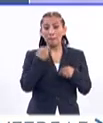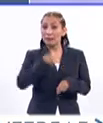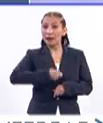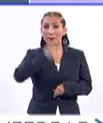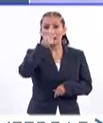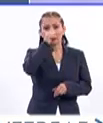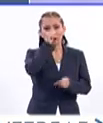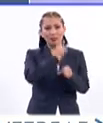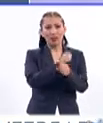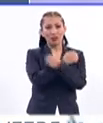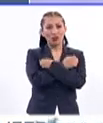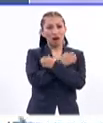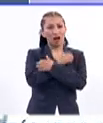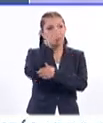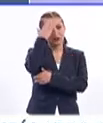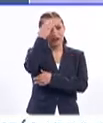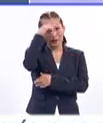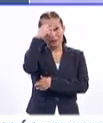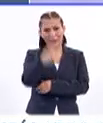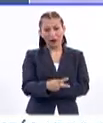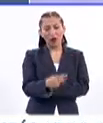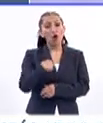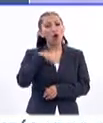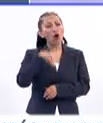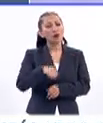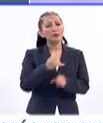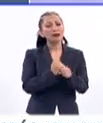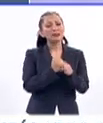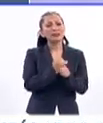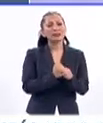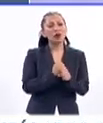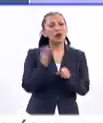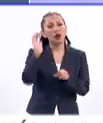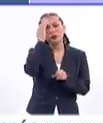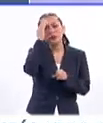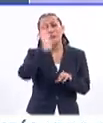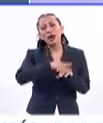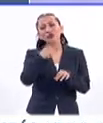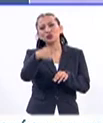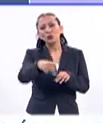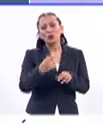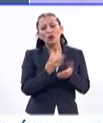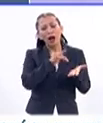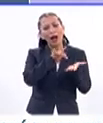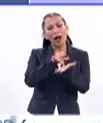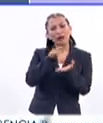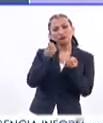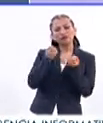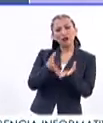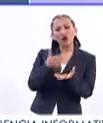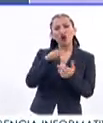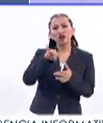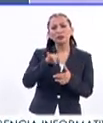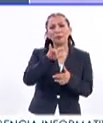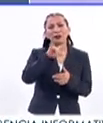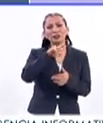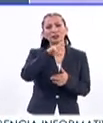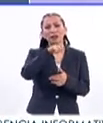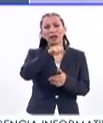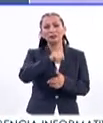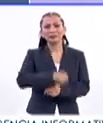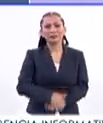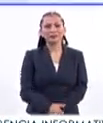el primer secretario de Educación Pública de nuestro país. Y hoy en nuestro reportaje del día conoceremos más sobre las aportaciones de José